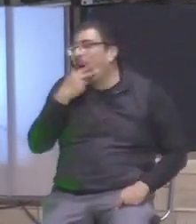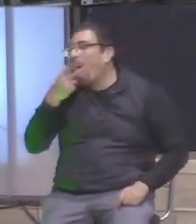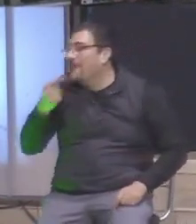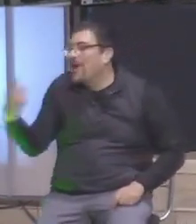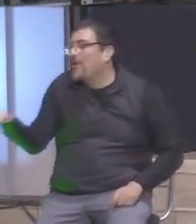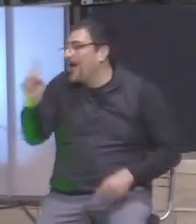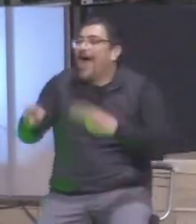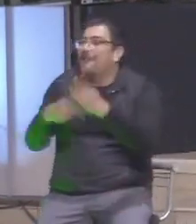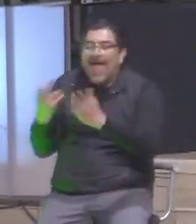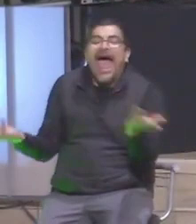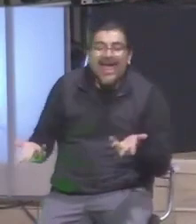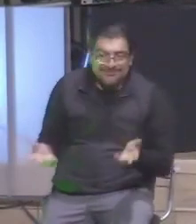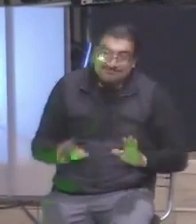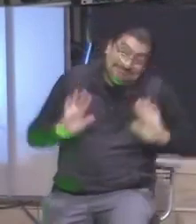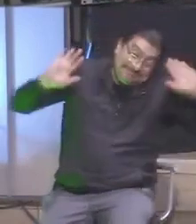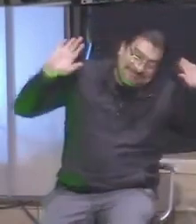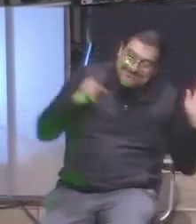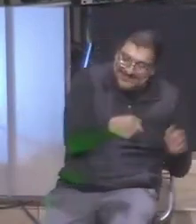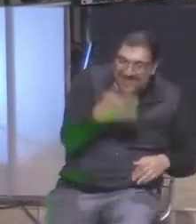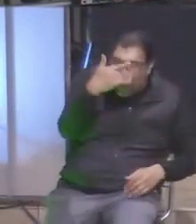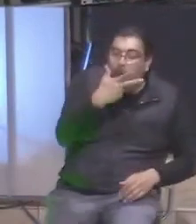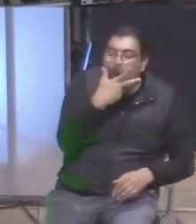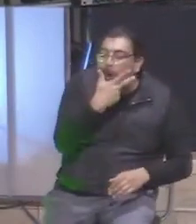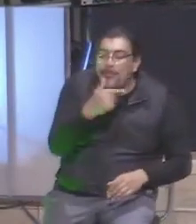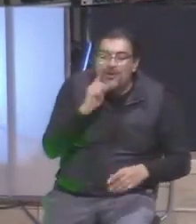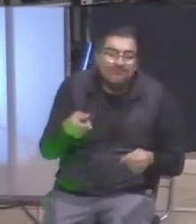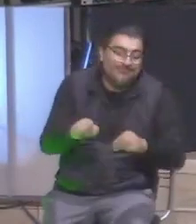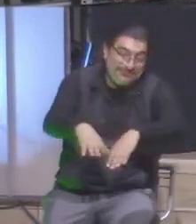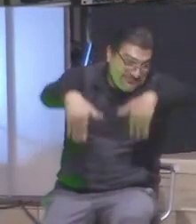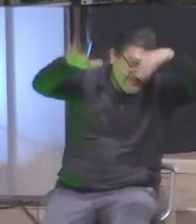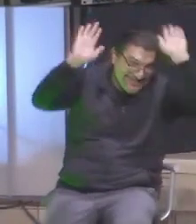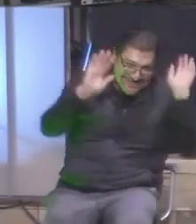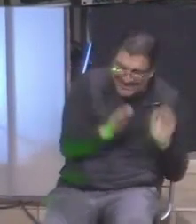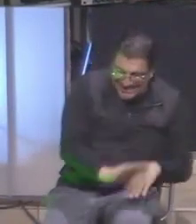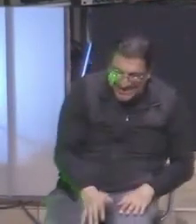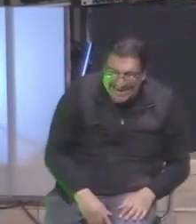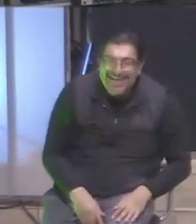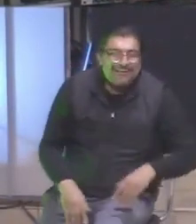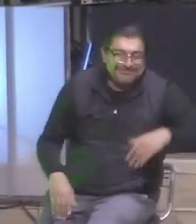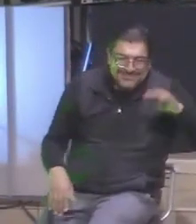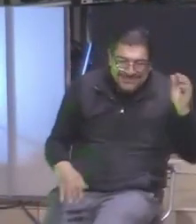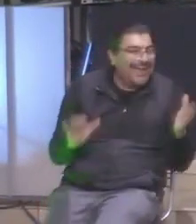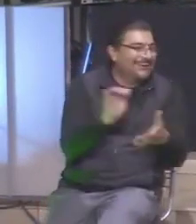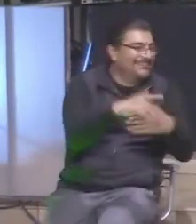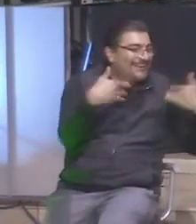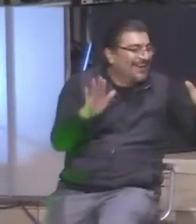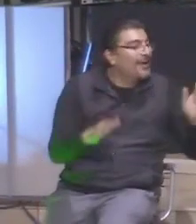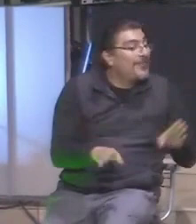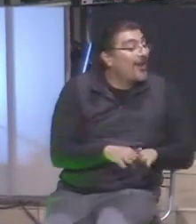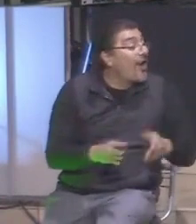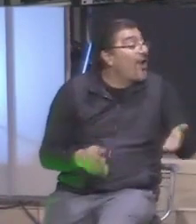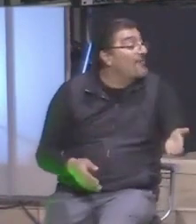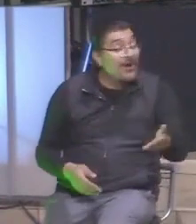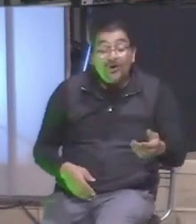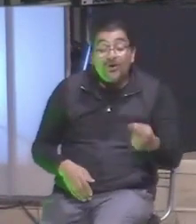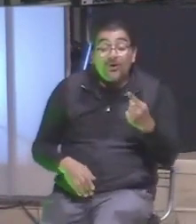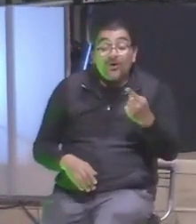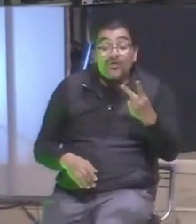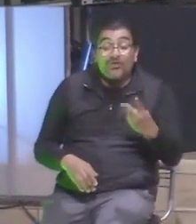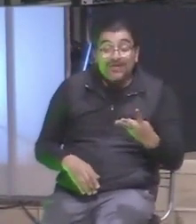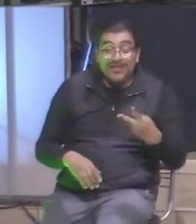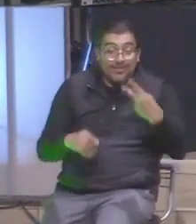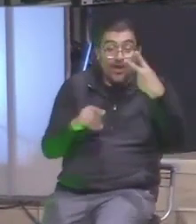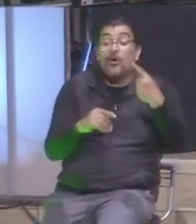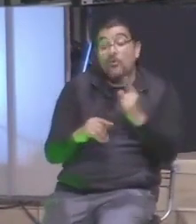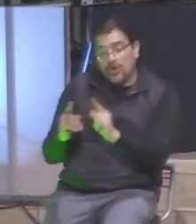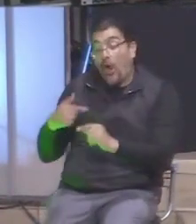a decir solo una cosa amadas preciosas mujeres dos dos digo dos Cuántas dije de las mujeres dije como